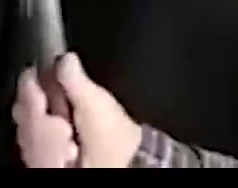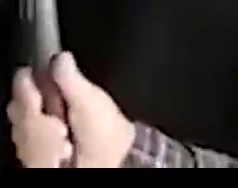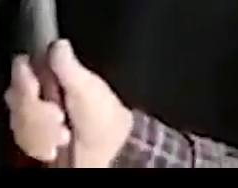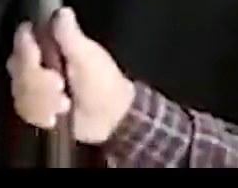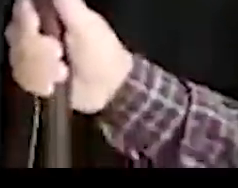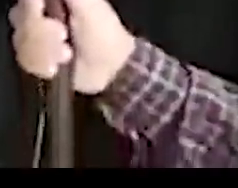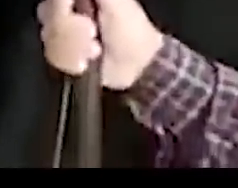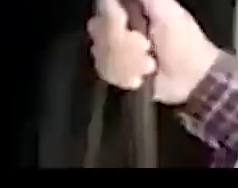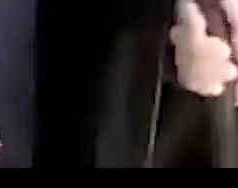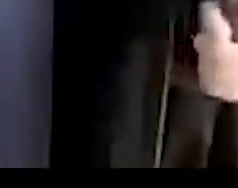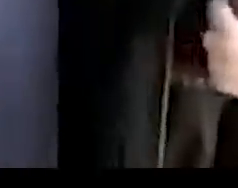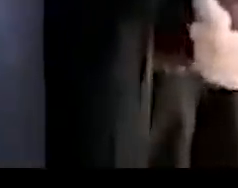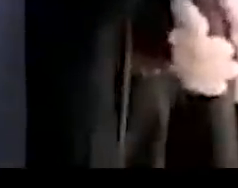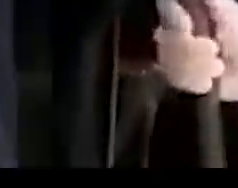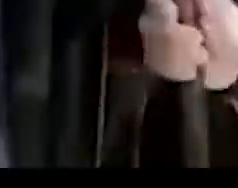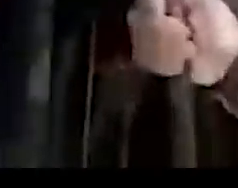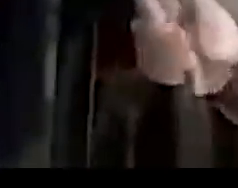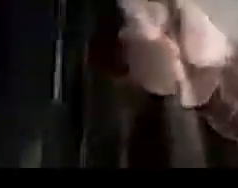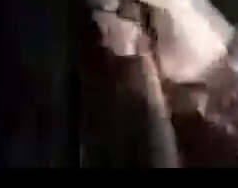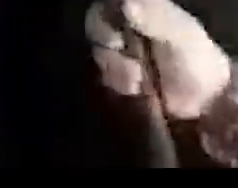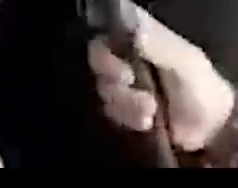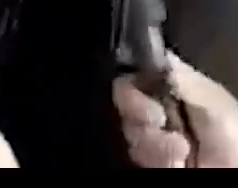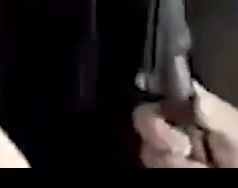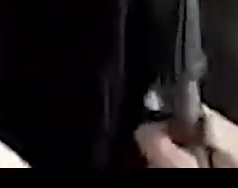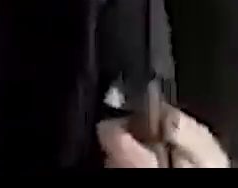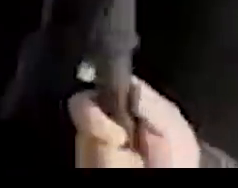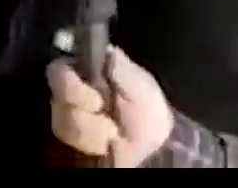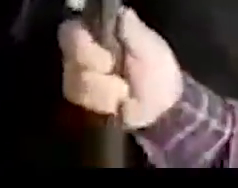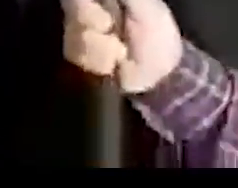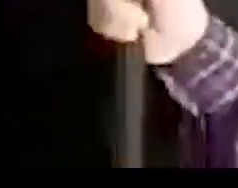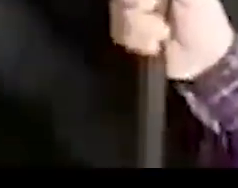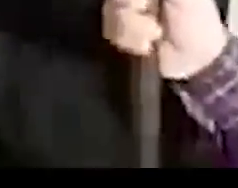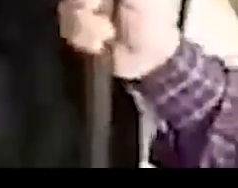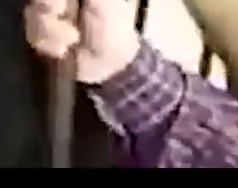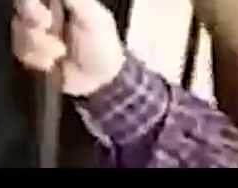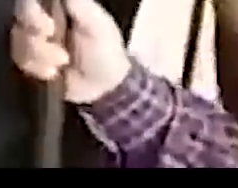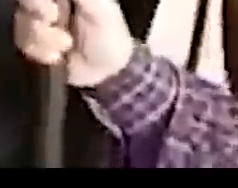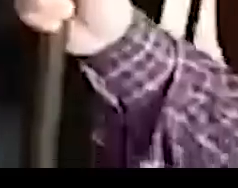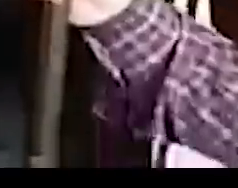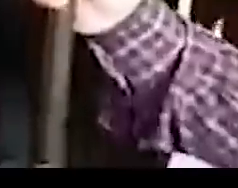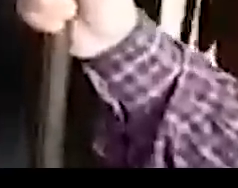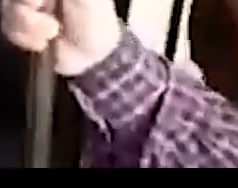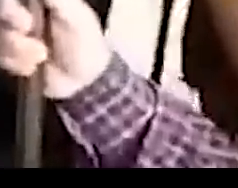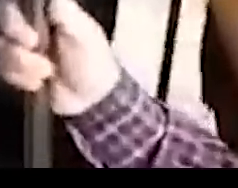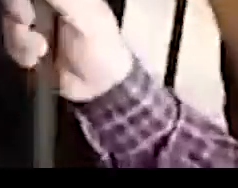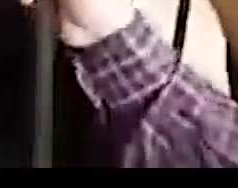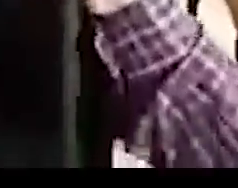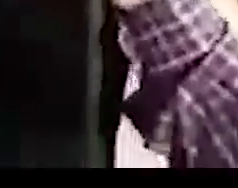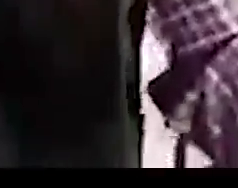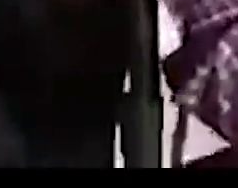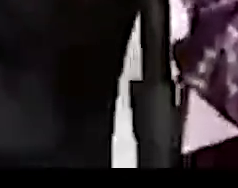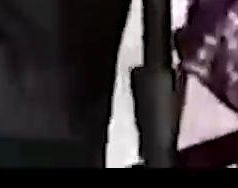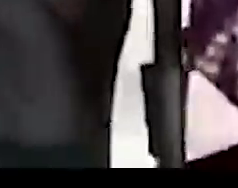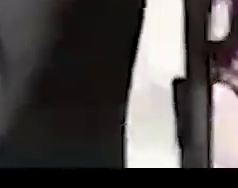¿Se está empujando a mi gente? No, no le están empujando. Vamos a continuar. Que ingrese allá, que ingrese allá o que ingrese aquí, pero que lo